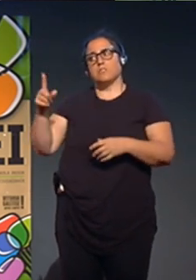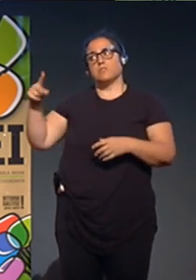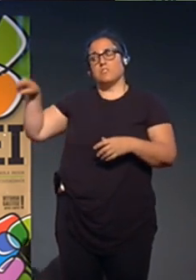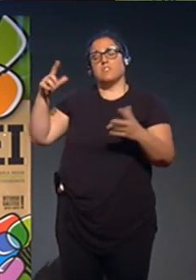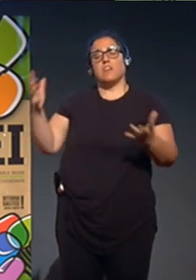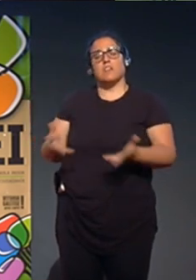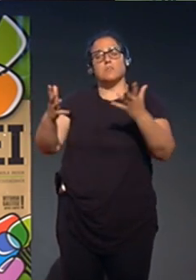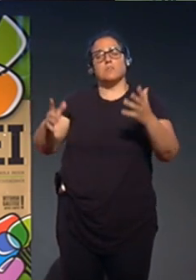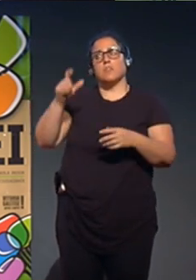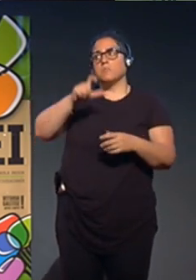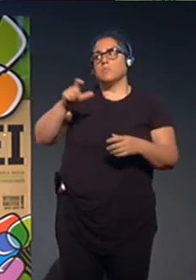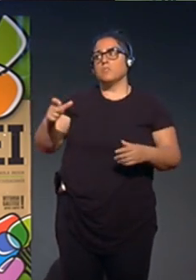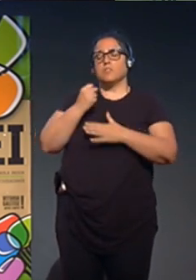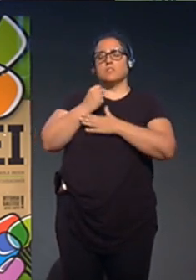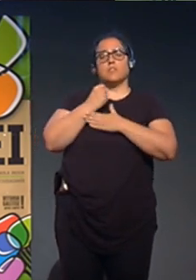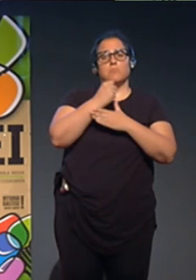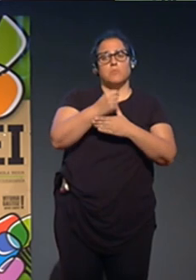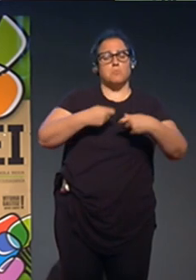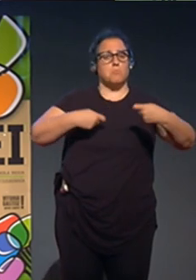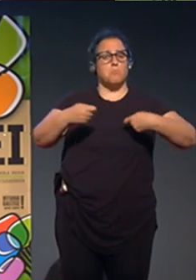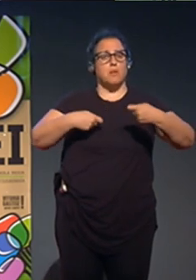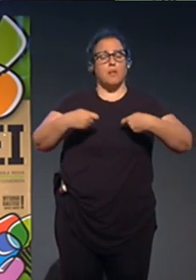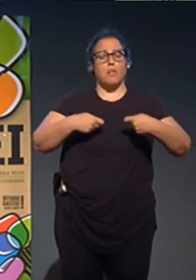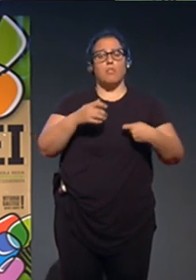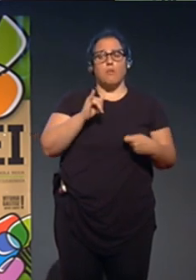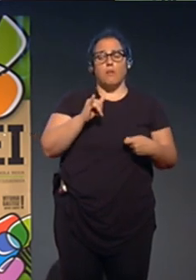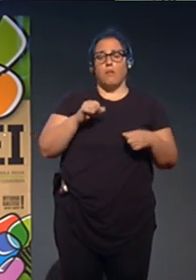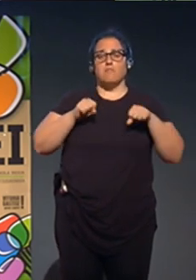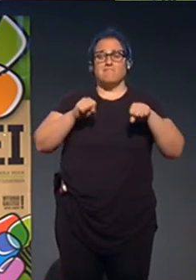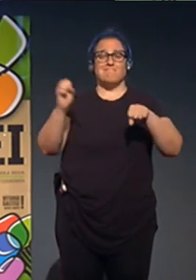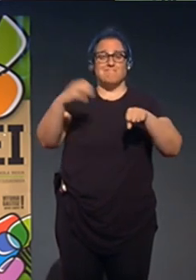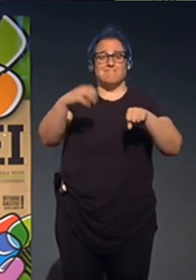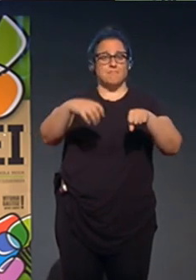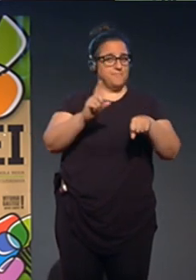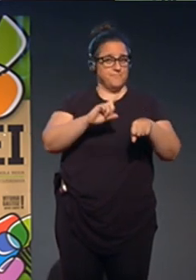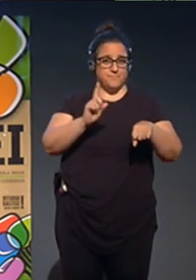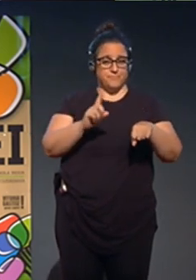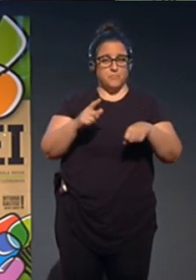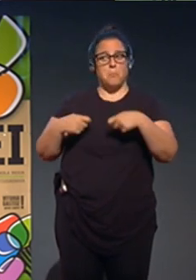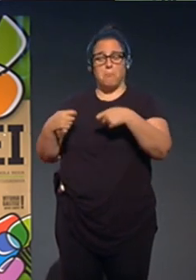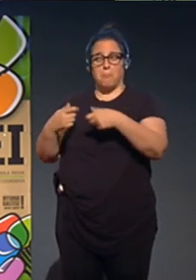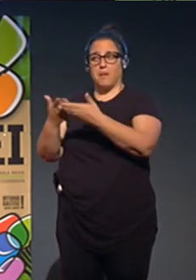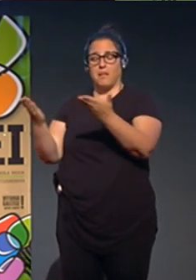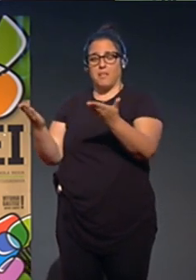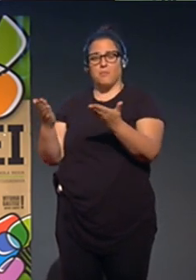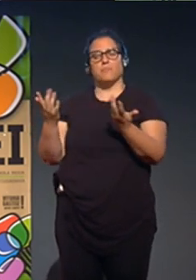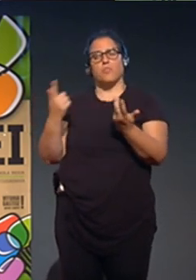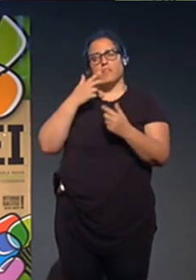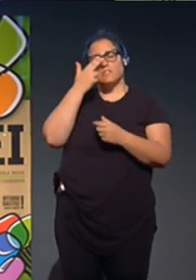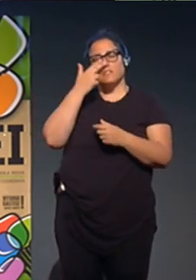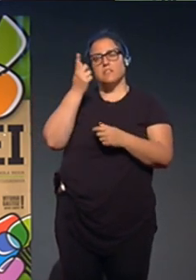apoye estas iniciativas que las vemos en el mercado jamás en un supermercado y y bueno interesarse por por por las